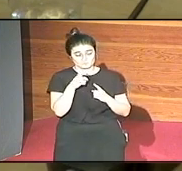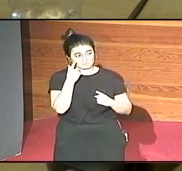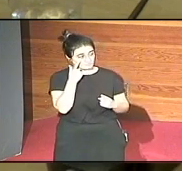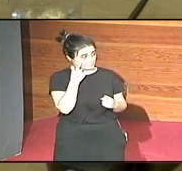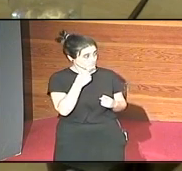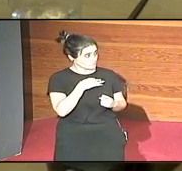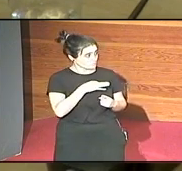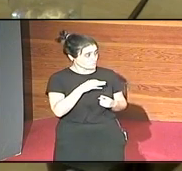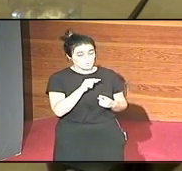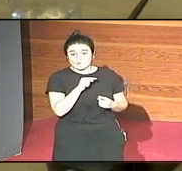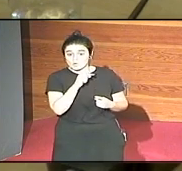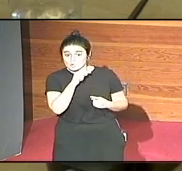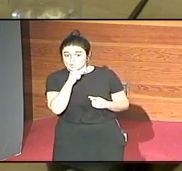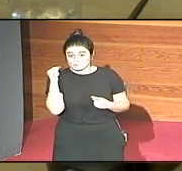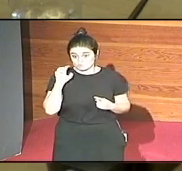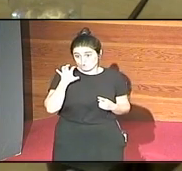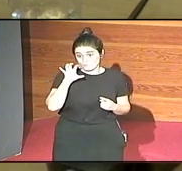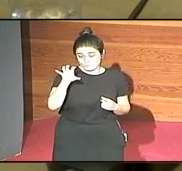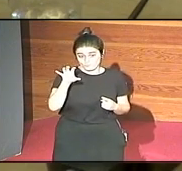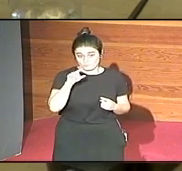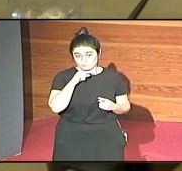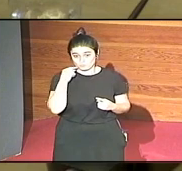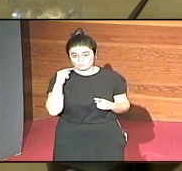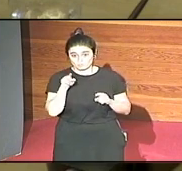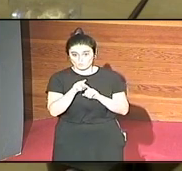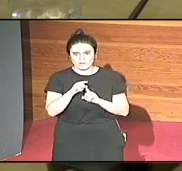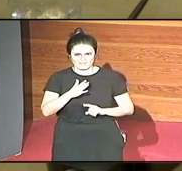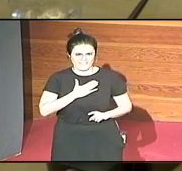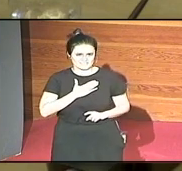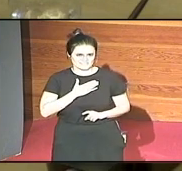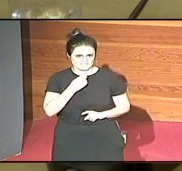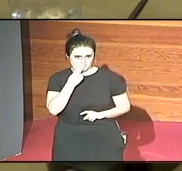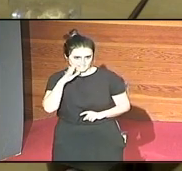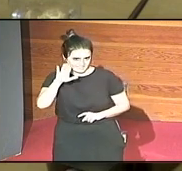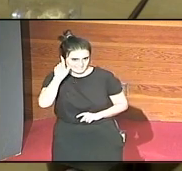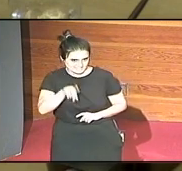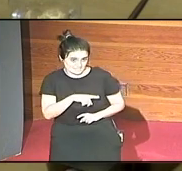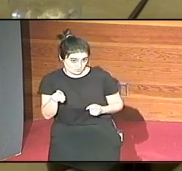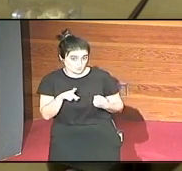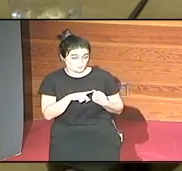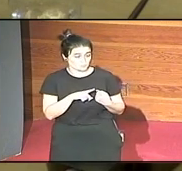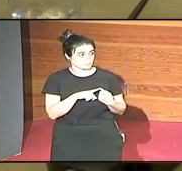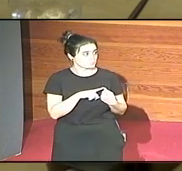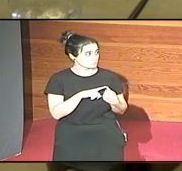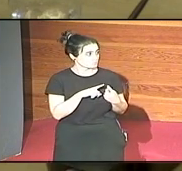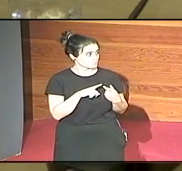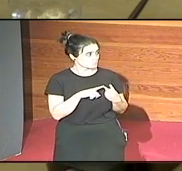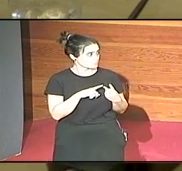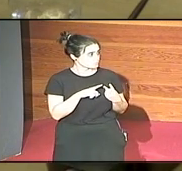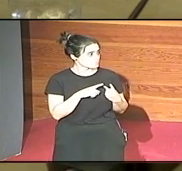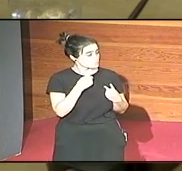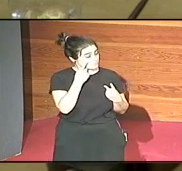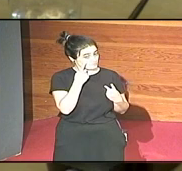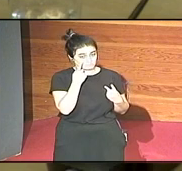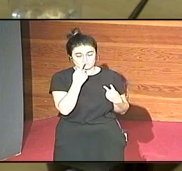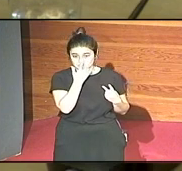al Estado ruso como un Estado fascista y si en un